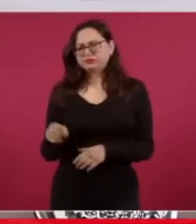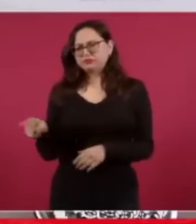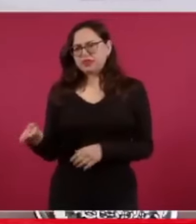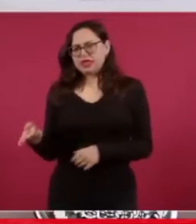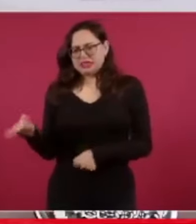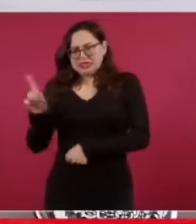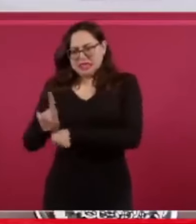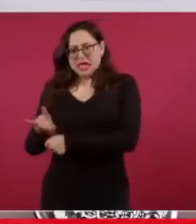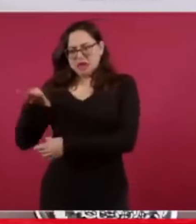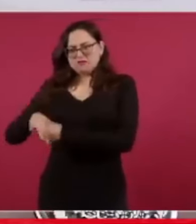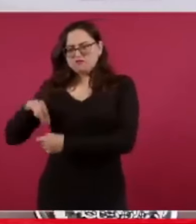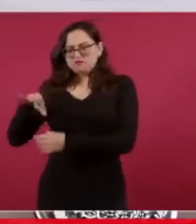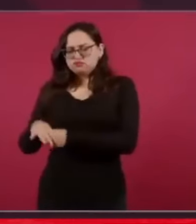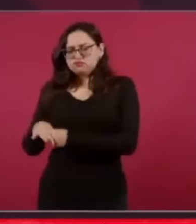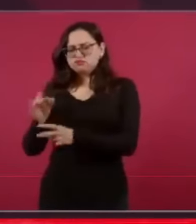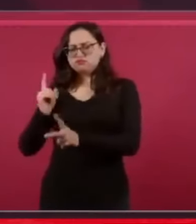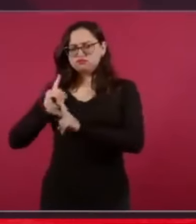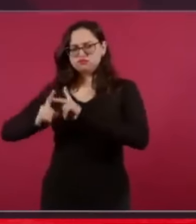de